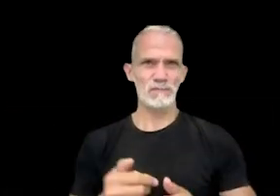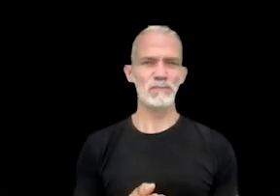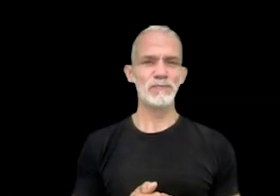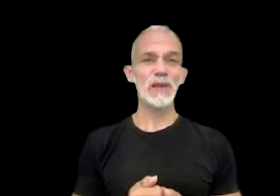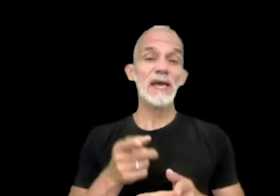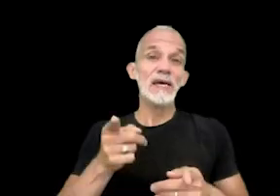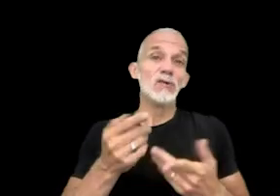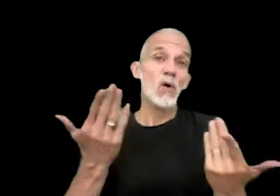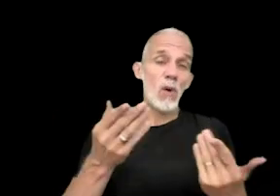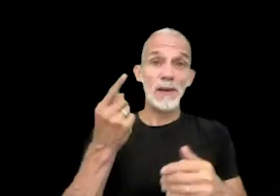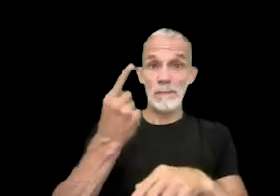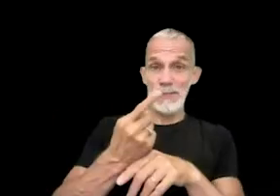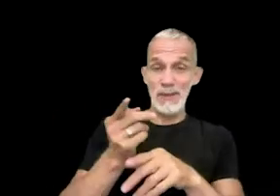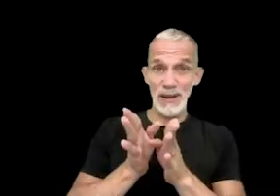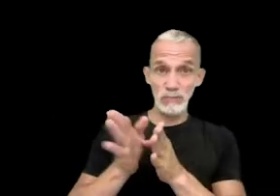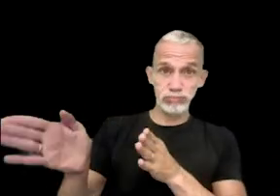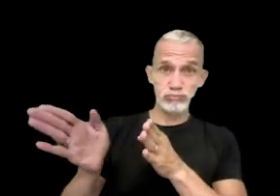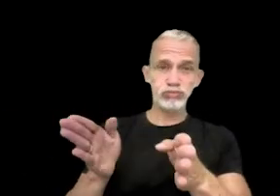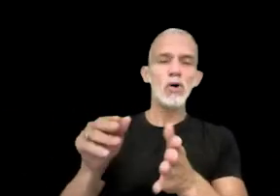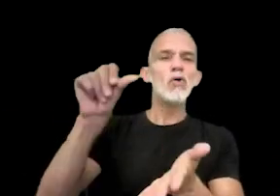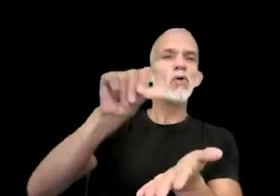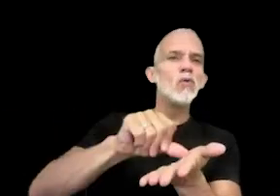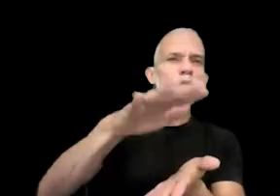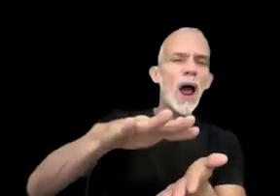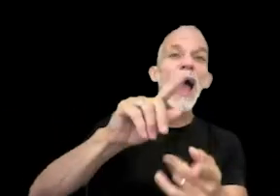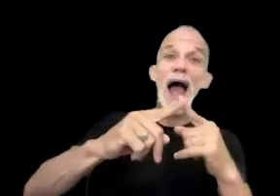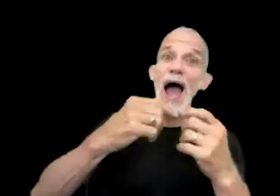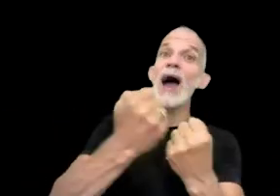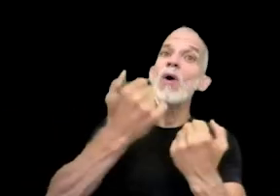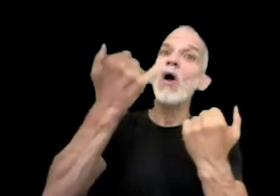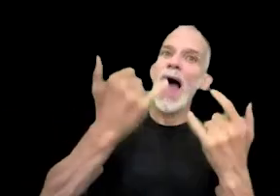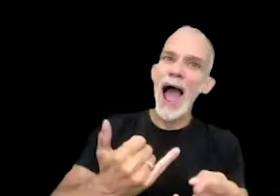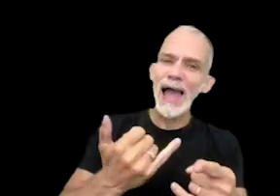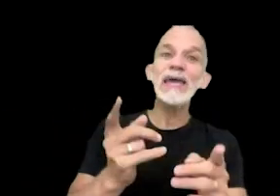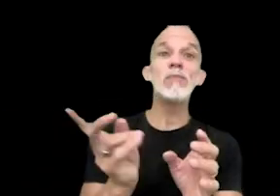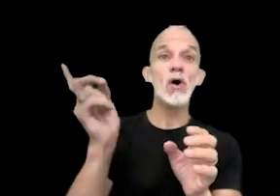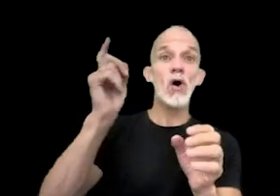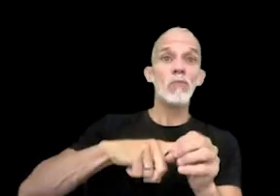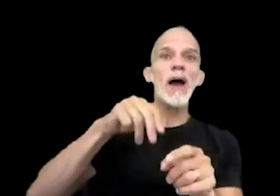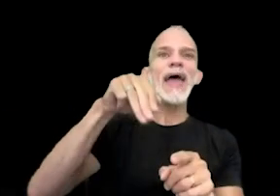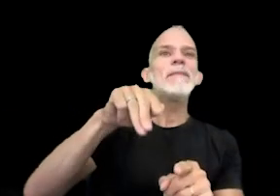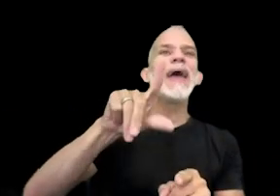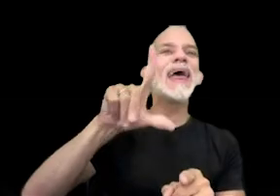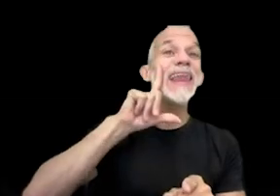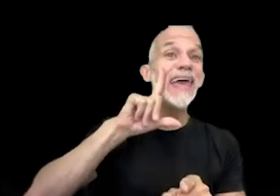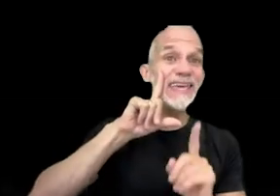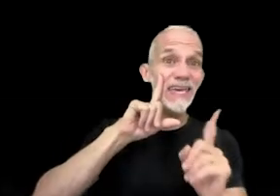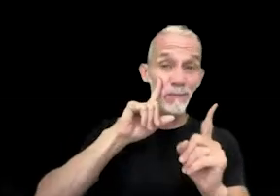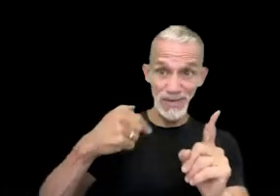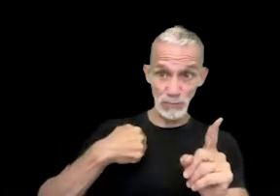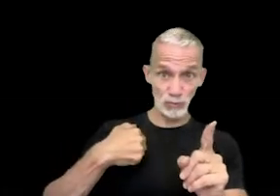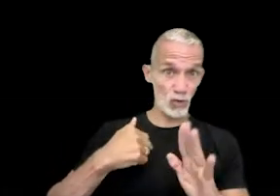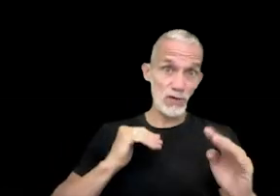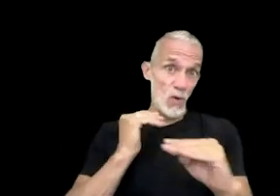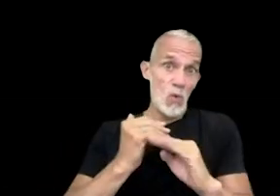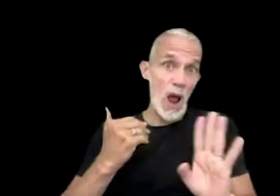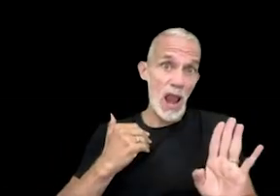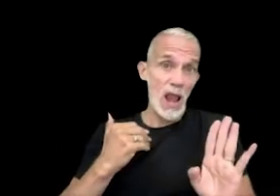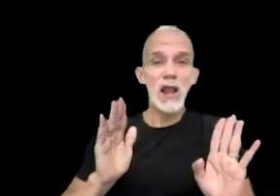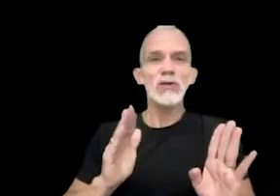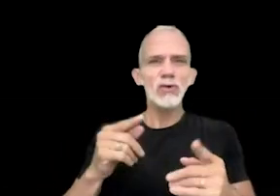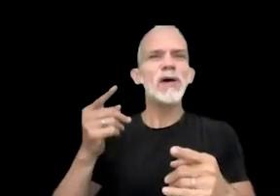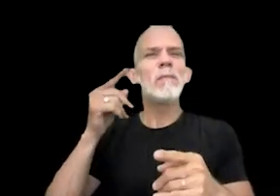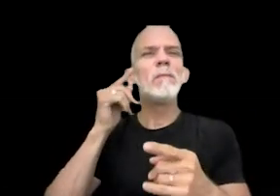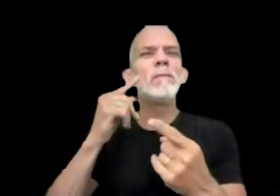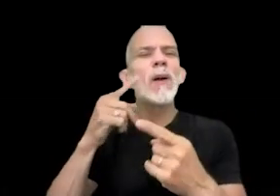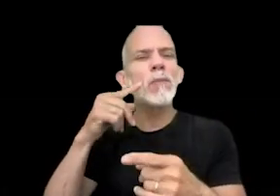Y van a ser, la primera, jurisdicciones con las cuales tengo tratado, que a su vez adhirieron al MLI en las mismas condiciones que yo, y entonces se aplica a propósito de